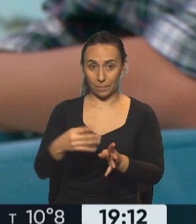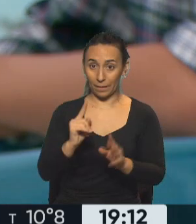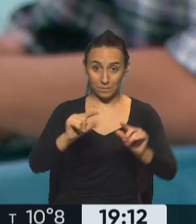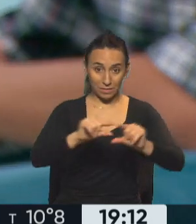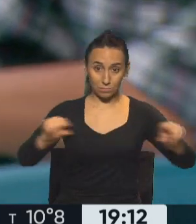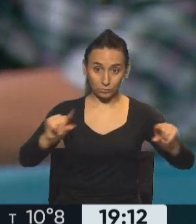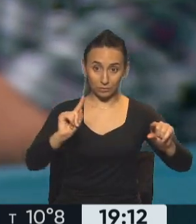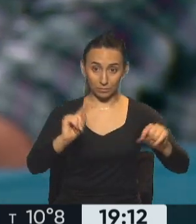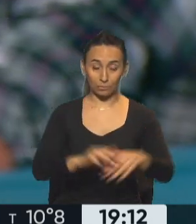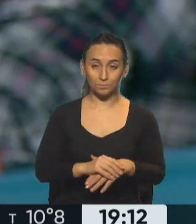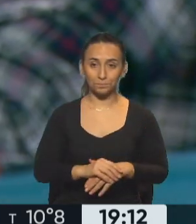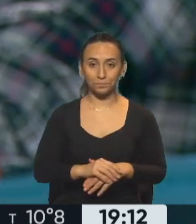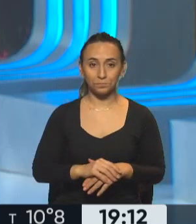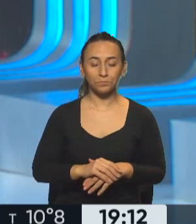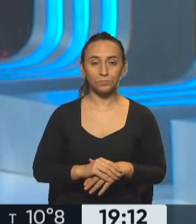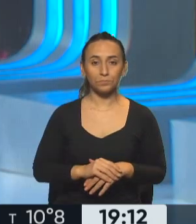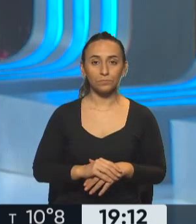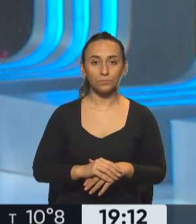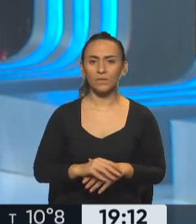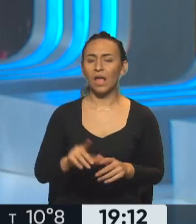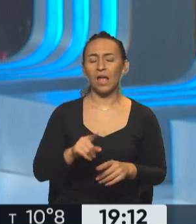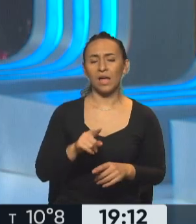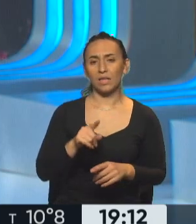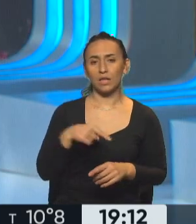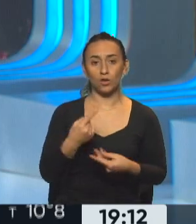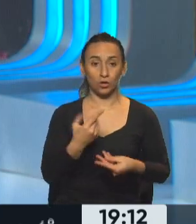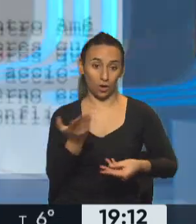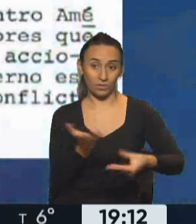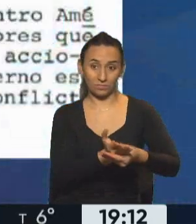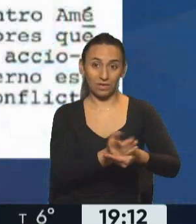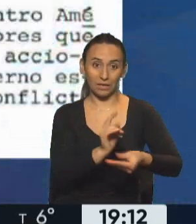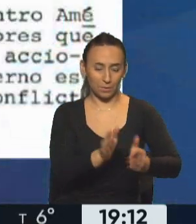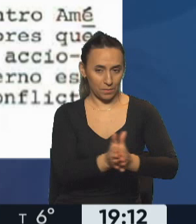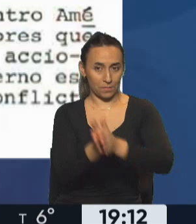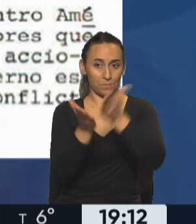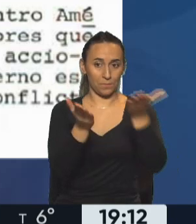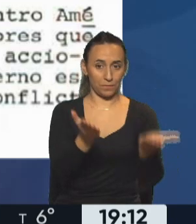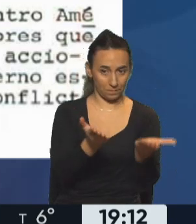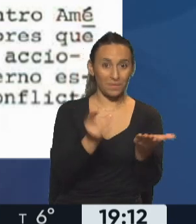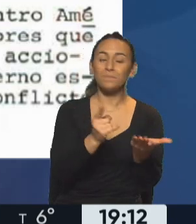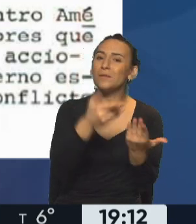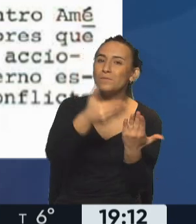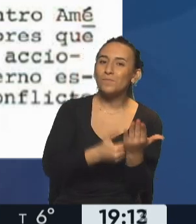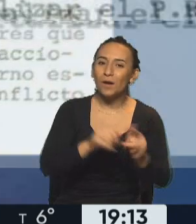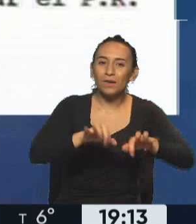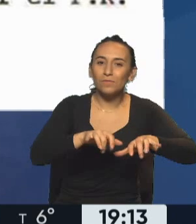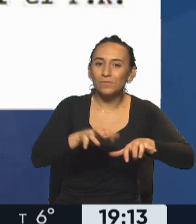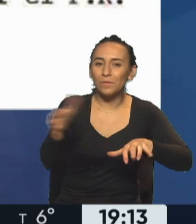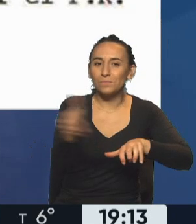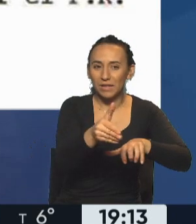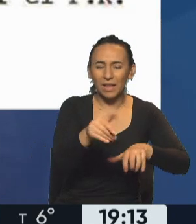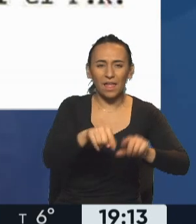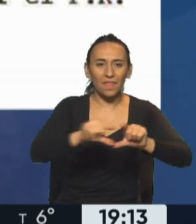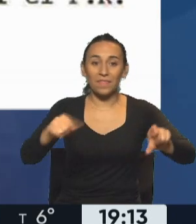Claro, recién. por ejemplo, y en otro de los desclasificados, en estos folios escritos a máquina, ¿qué dice ahí?